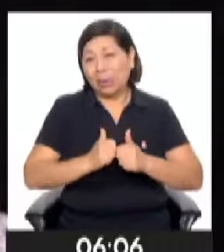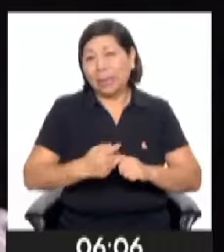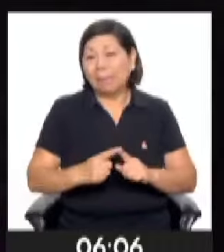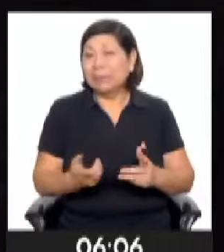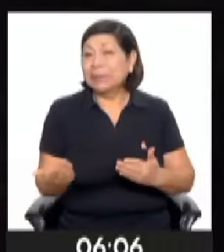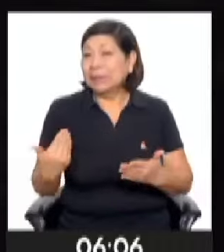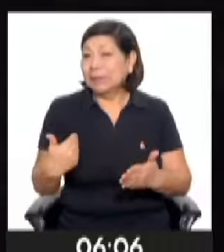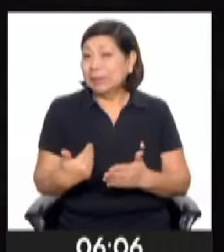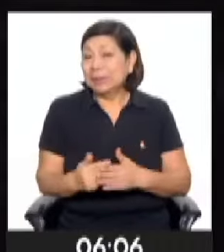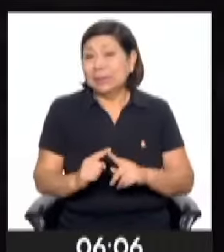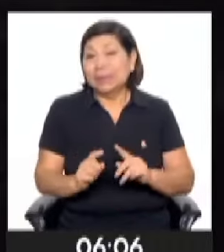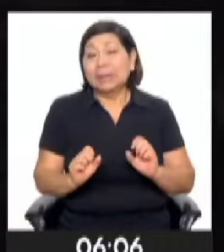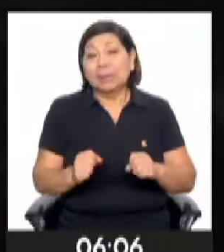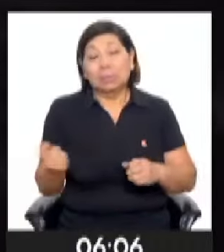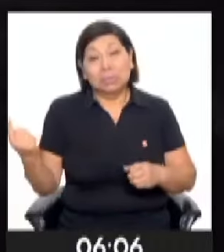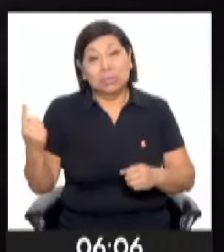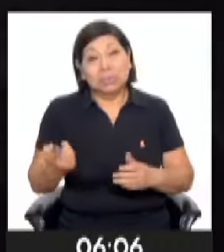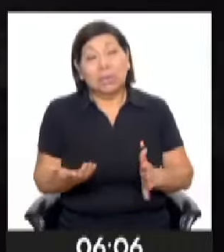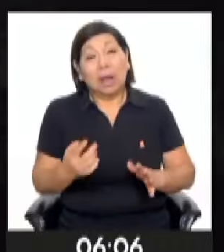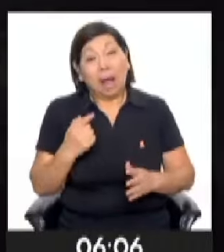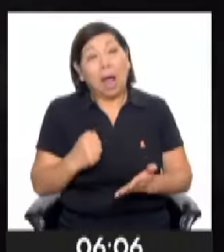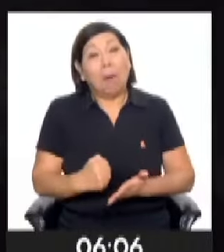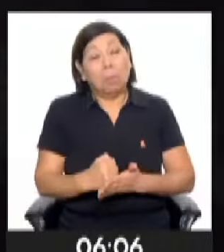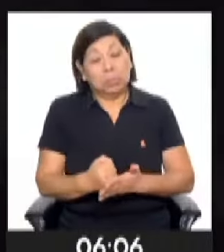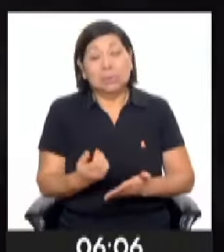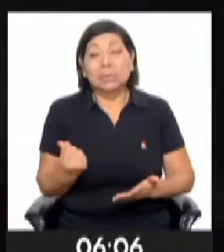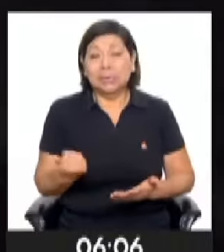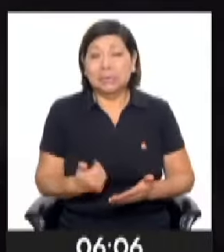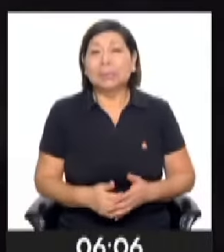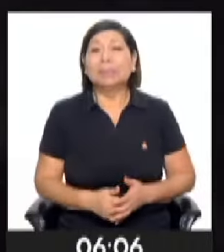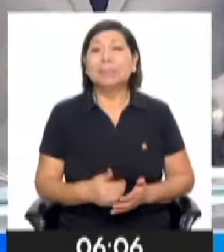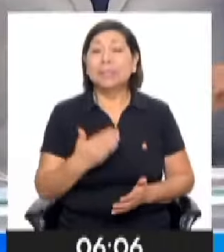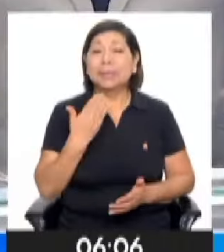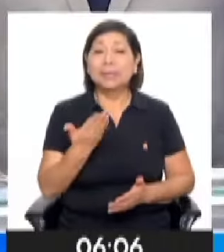nada más. Esperemos que puedan llegar las autoridades lo más pronto posible. Adelante en estudios.